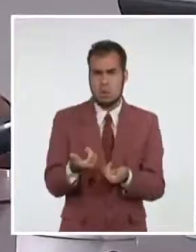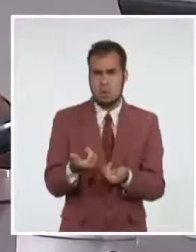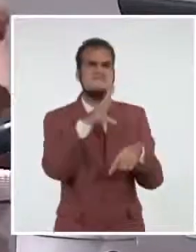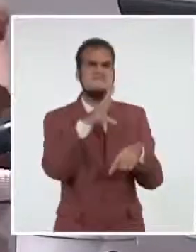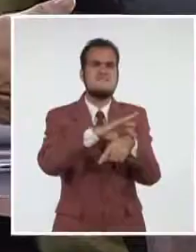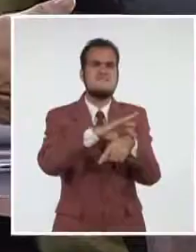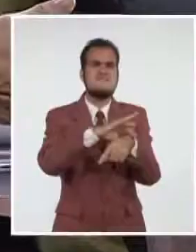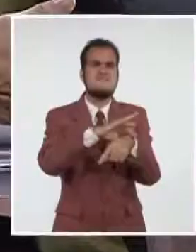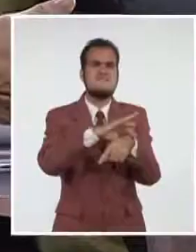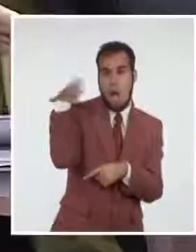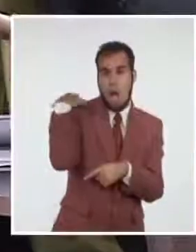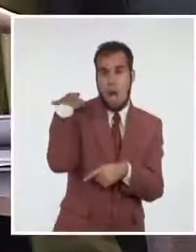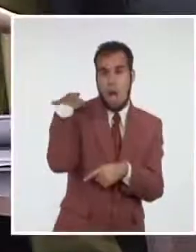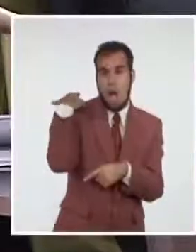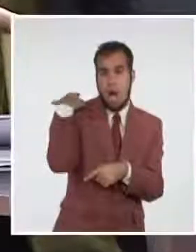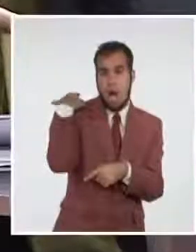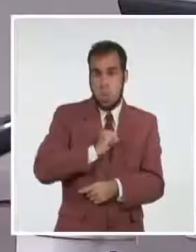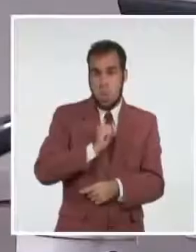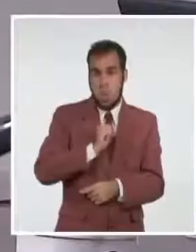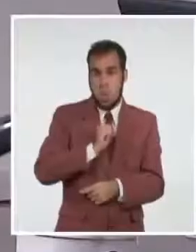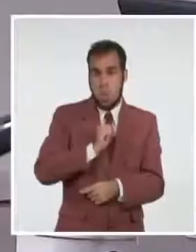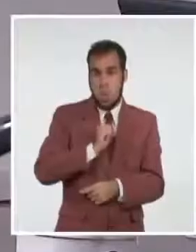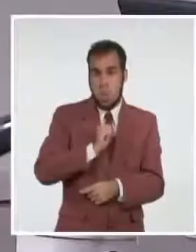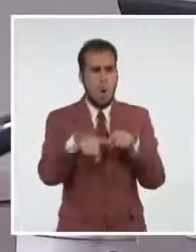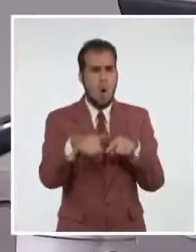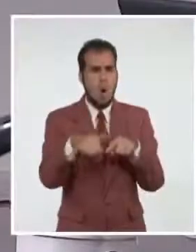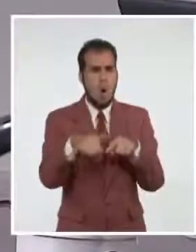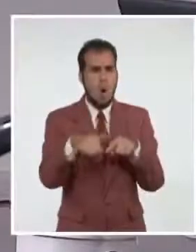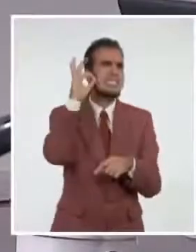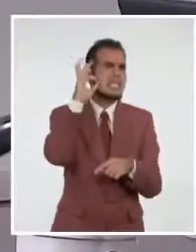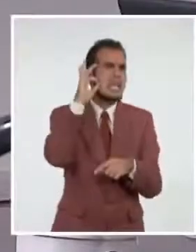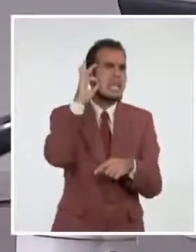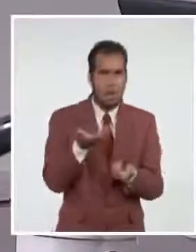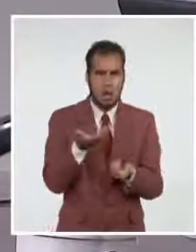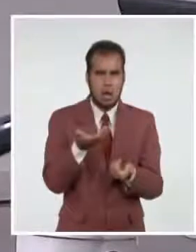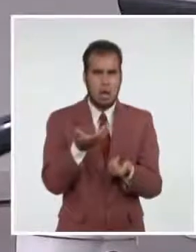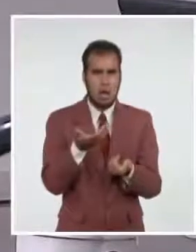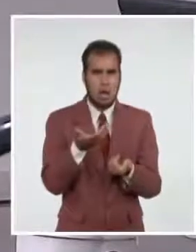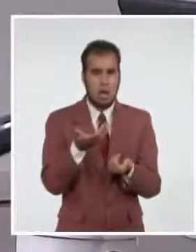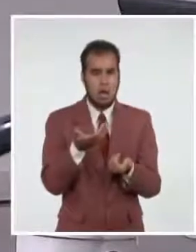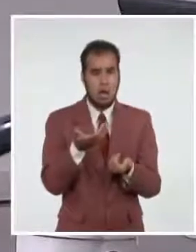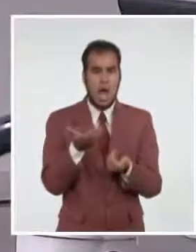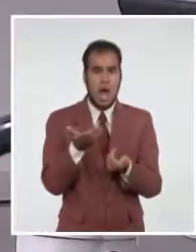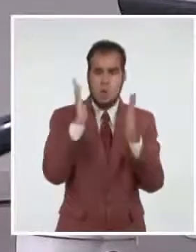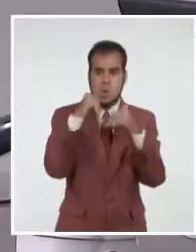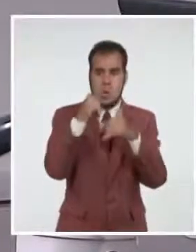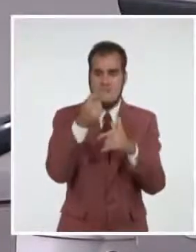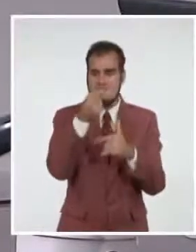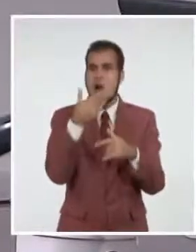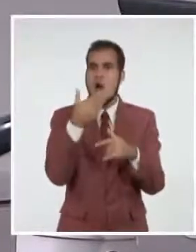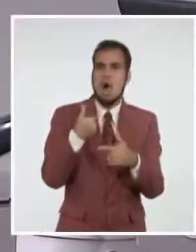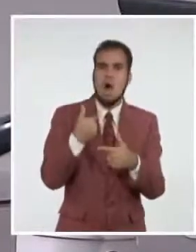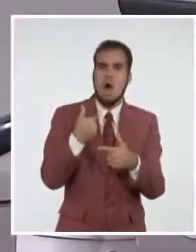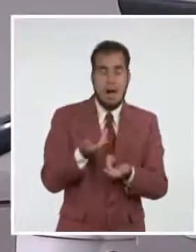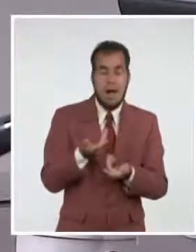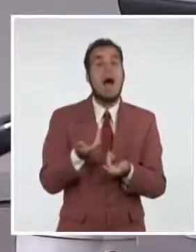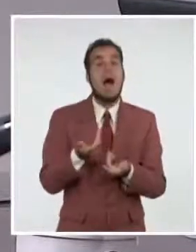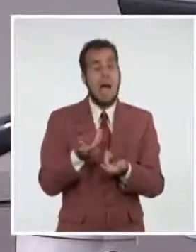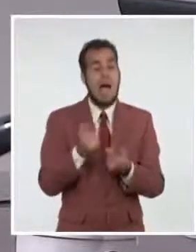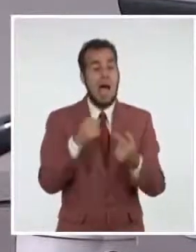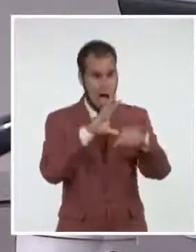Para el SIDA. Para el tema. Entonces, lo que hace falta es esa combinación y esa inteligencia colectiva de los sistemas